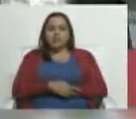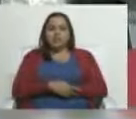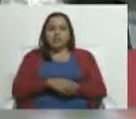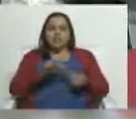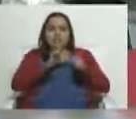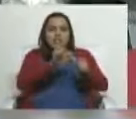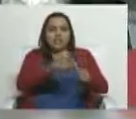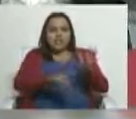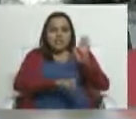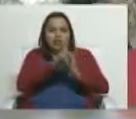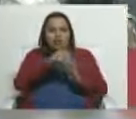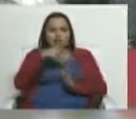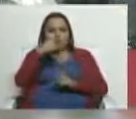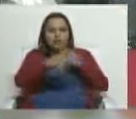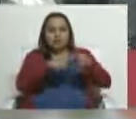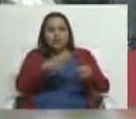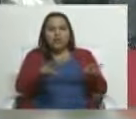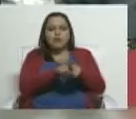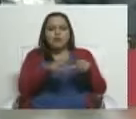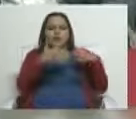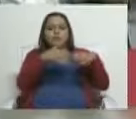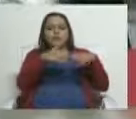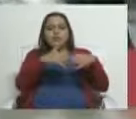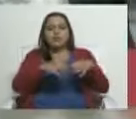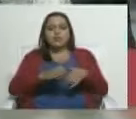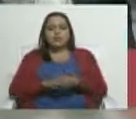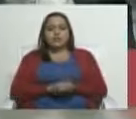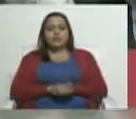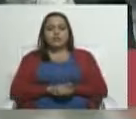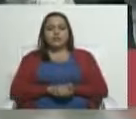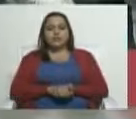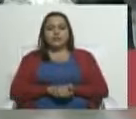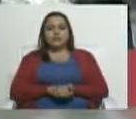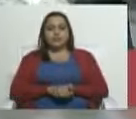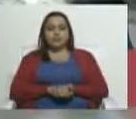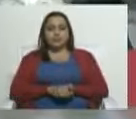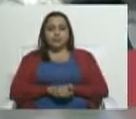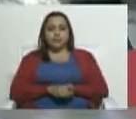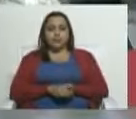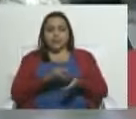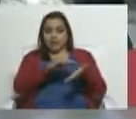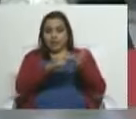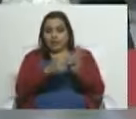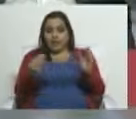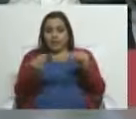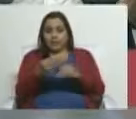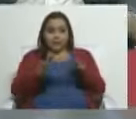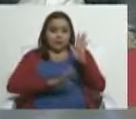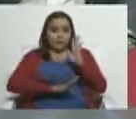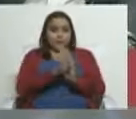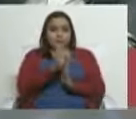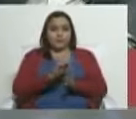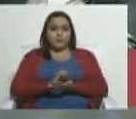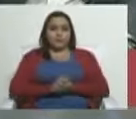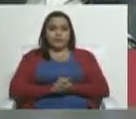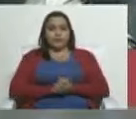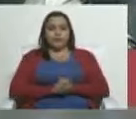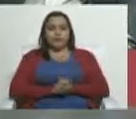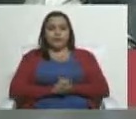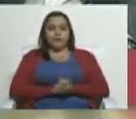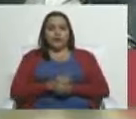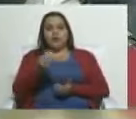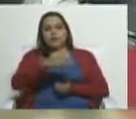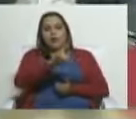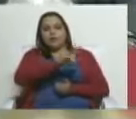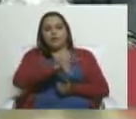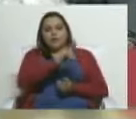desarrollo de los procesos como si fuera una empresa, ¿no? Y eso significa una mayor productividad, una mayor utilización